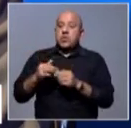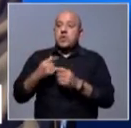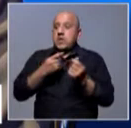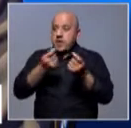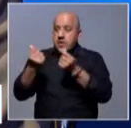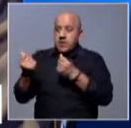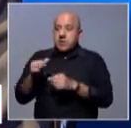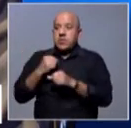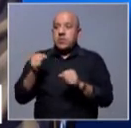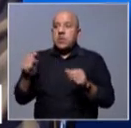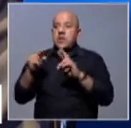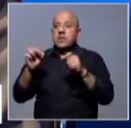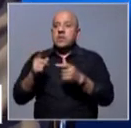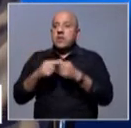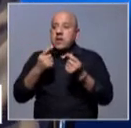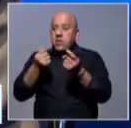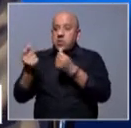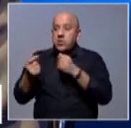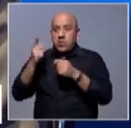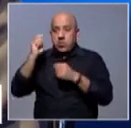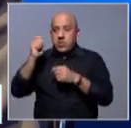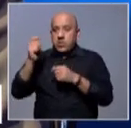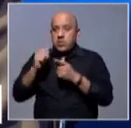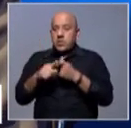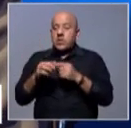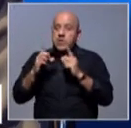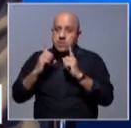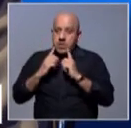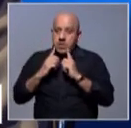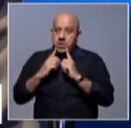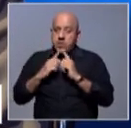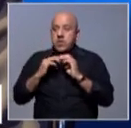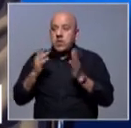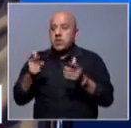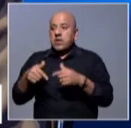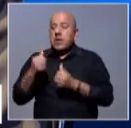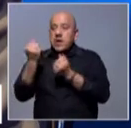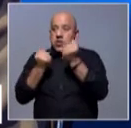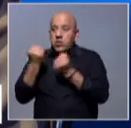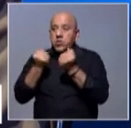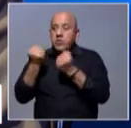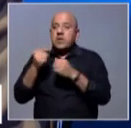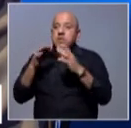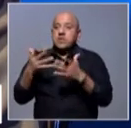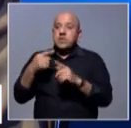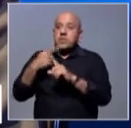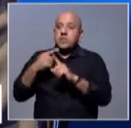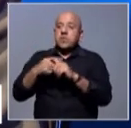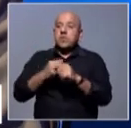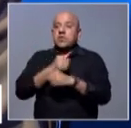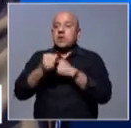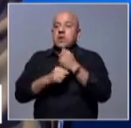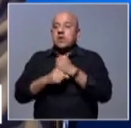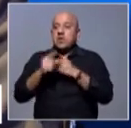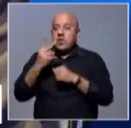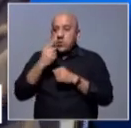tratar de equilibrar las cuentas públicas esperemos que la perspectiva de la economía sea favorable en el año 2020